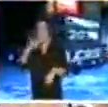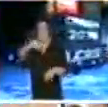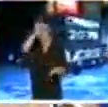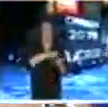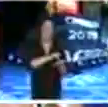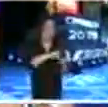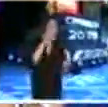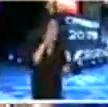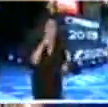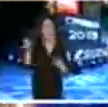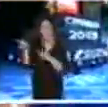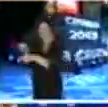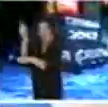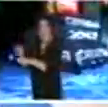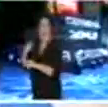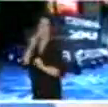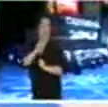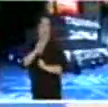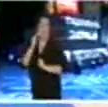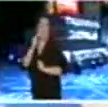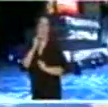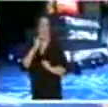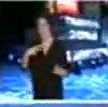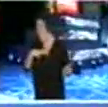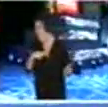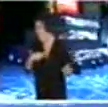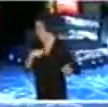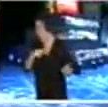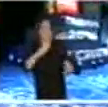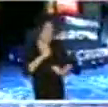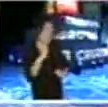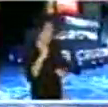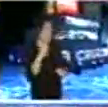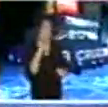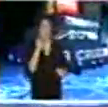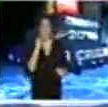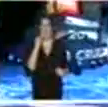pasa miedo. Abogado, abogado.